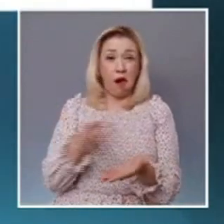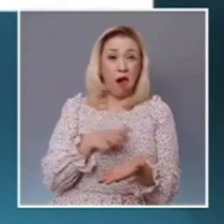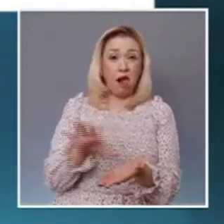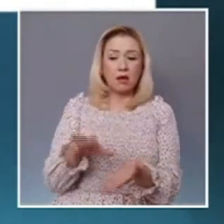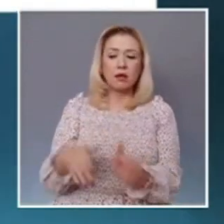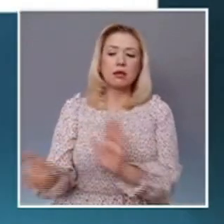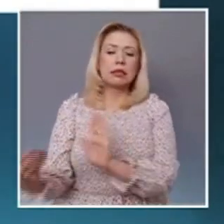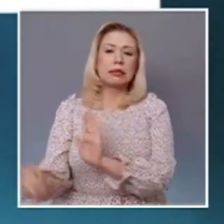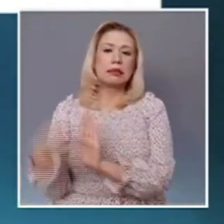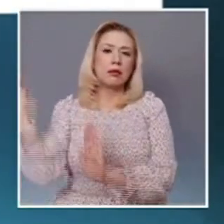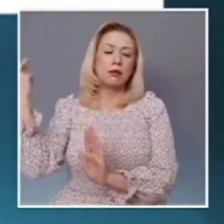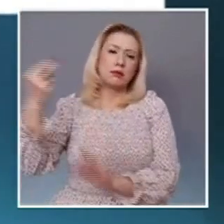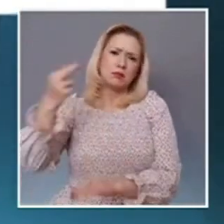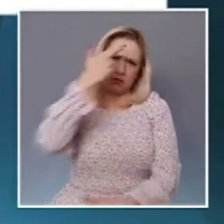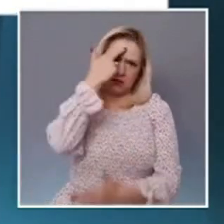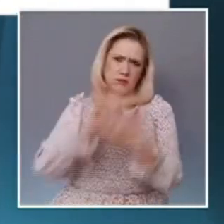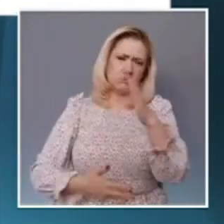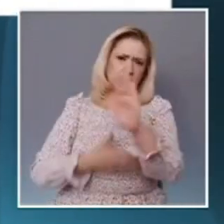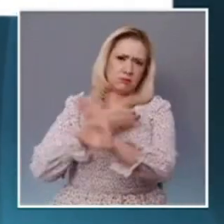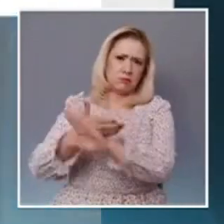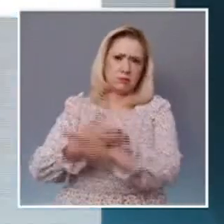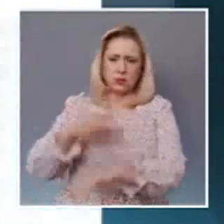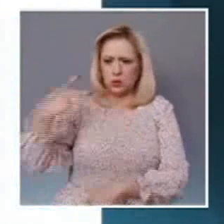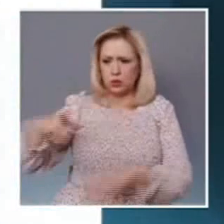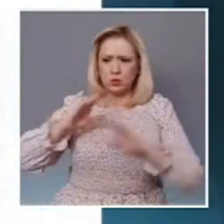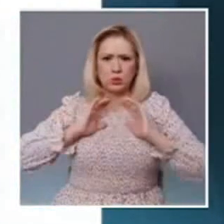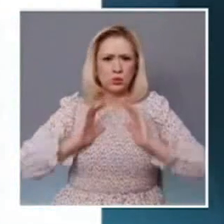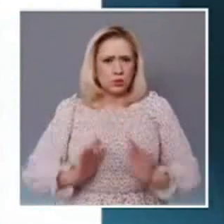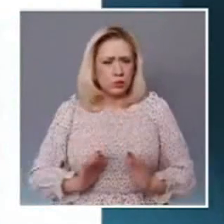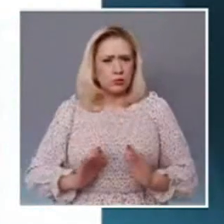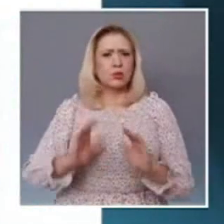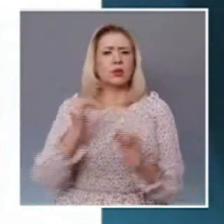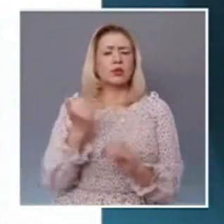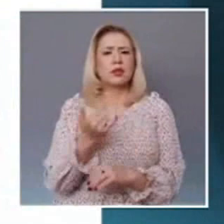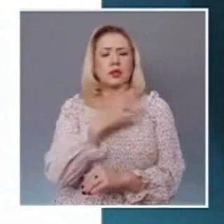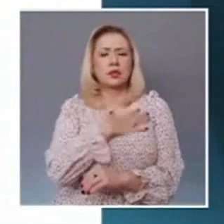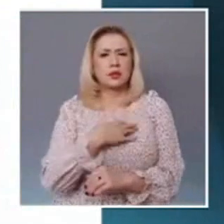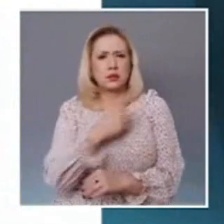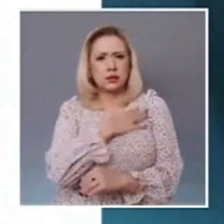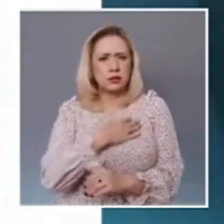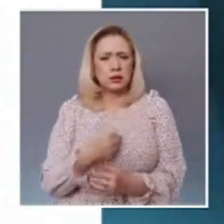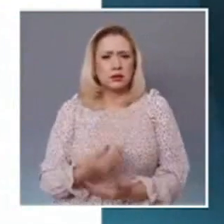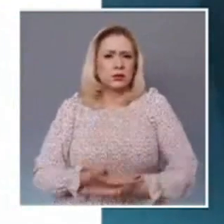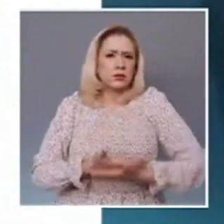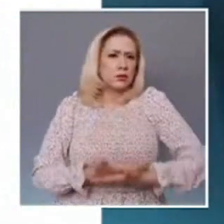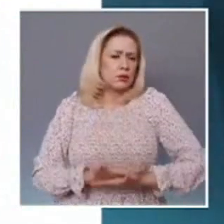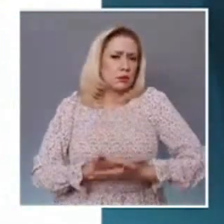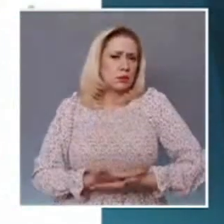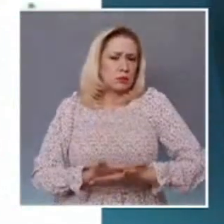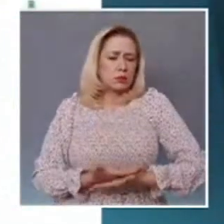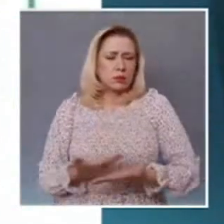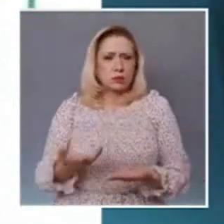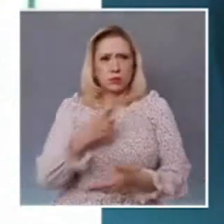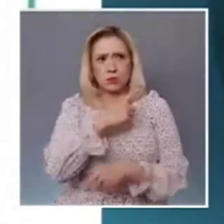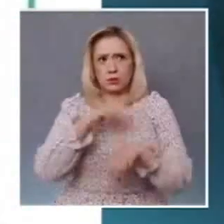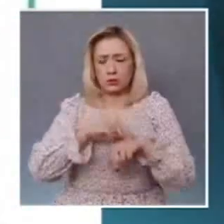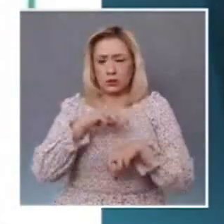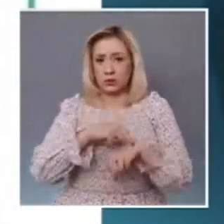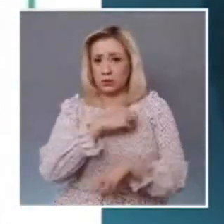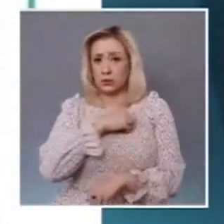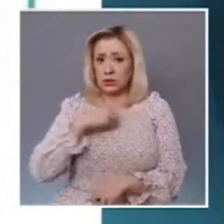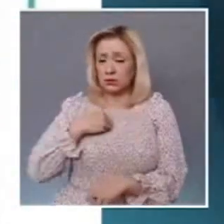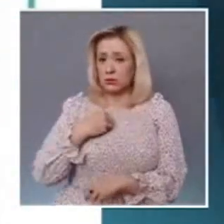la apropiación del cuerpo y procesos reproductivos de las mujeres o personas gestantes por el personal de salud, que se expresa en un